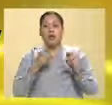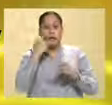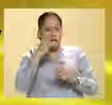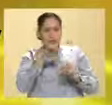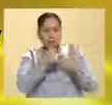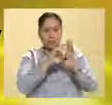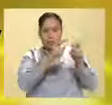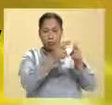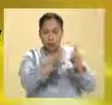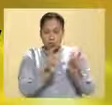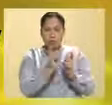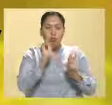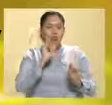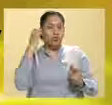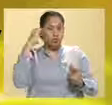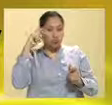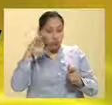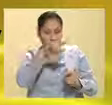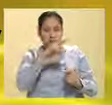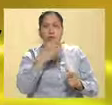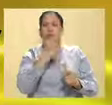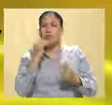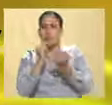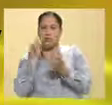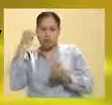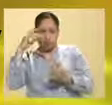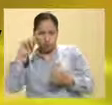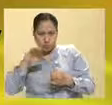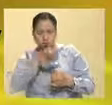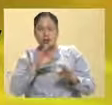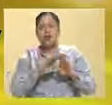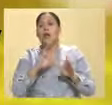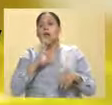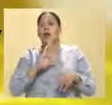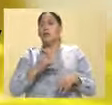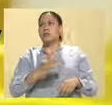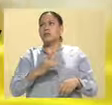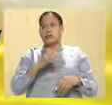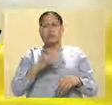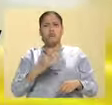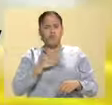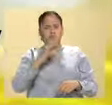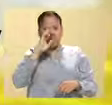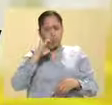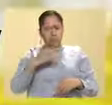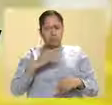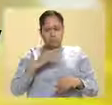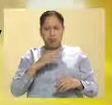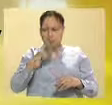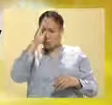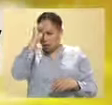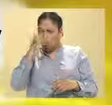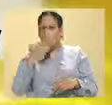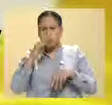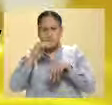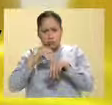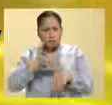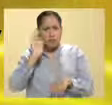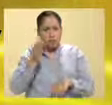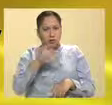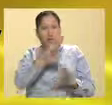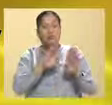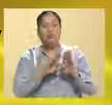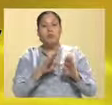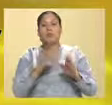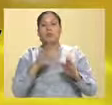las más se trabajadoras y trabajadores sexuales, donde encontramos más conciencia, Sí. donde donde se ha hecho también una labor quizá